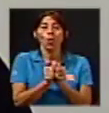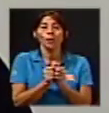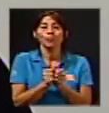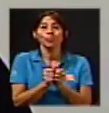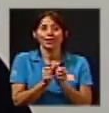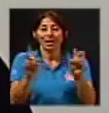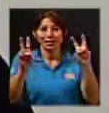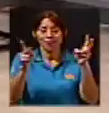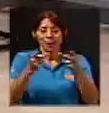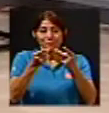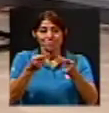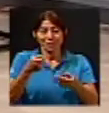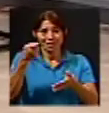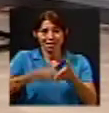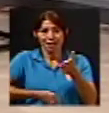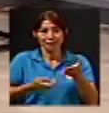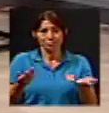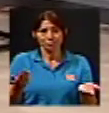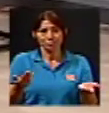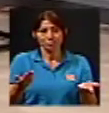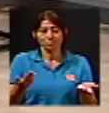con el tema fiscal, donde